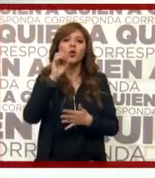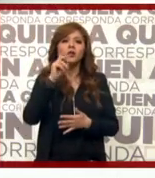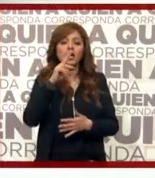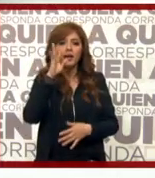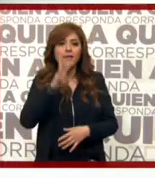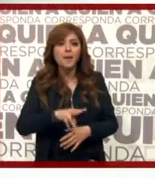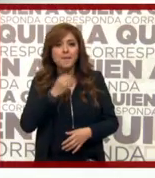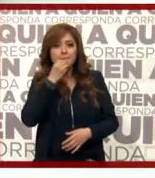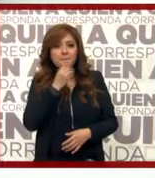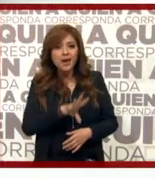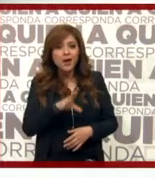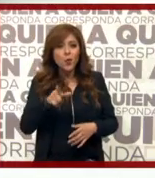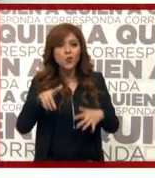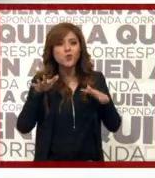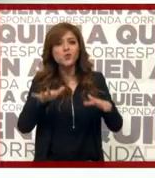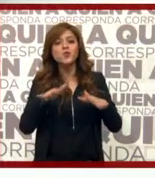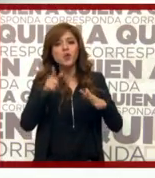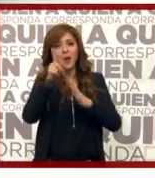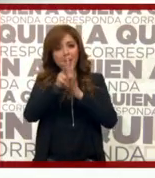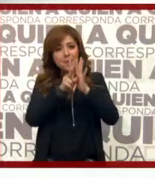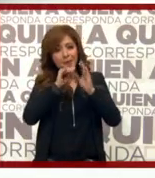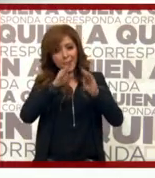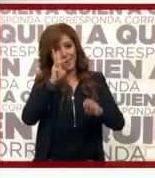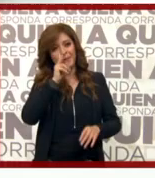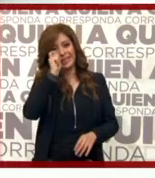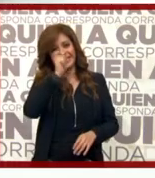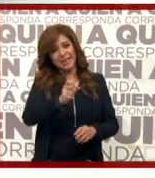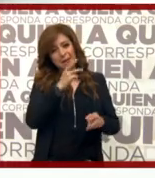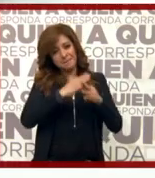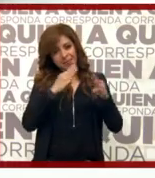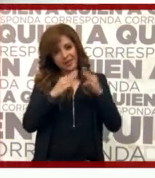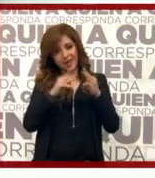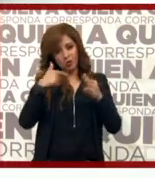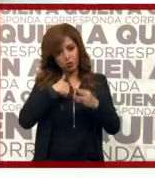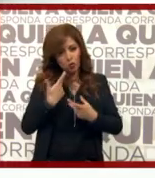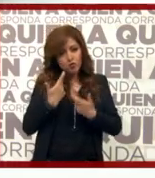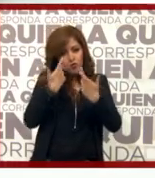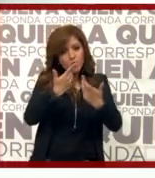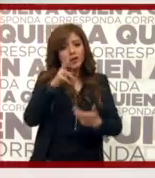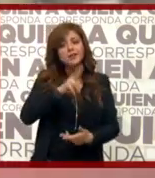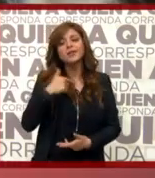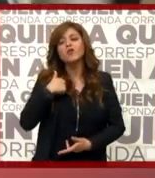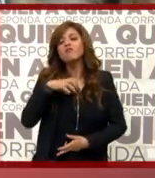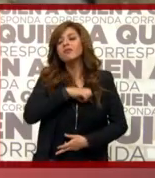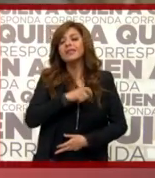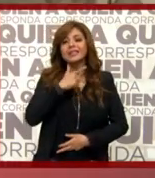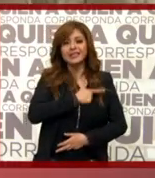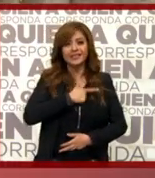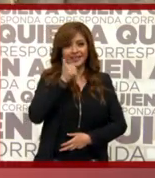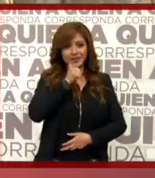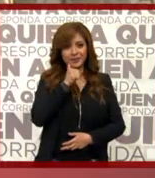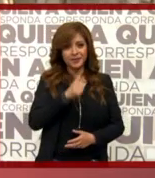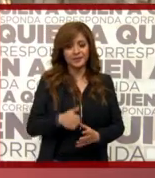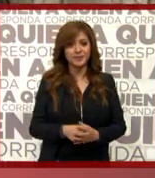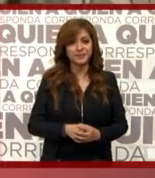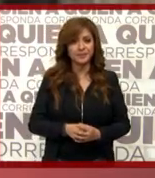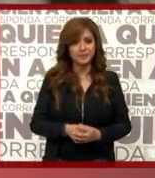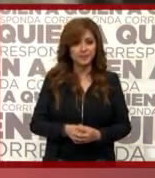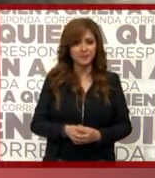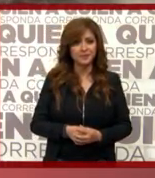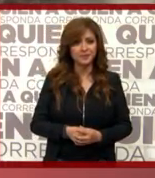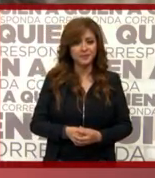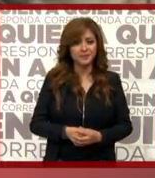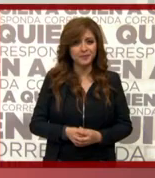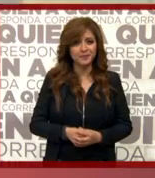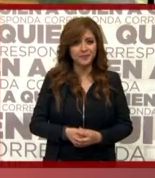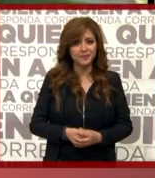fascinante que que era como audiovisual estaba bien padre vamos algo del material que yo entregué con mucha pasión como siempre lo hago Ahí está es uno es